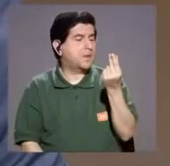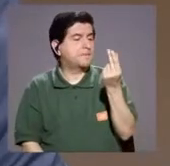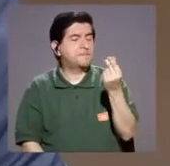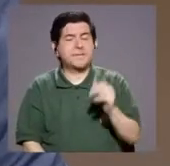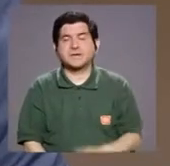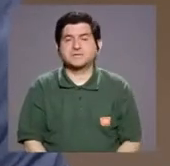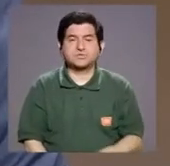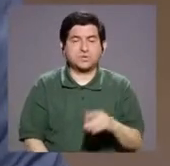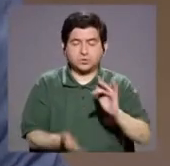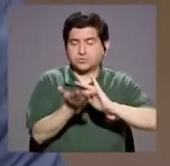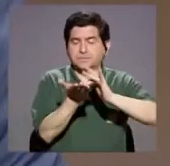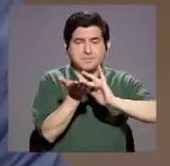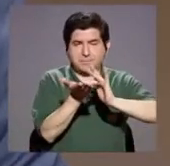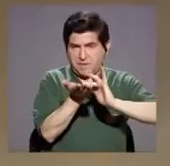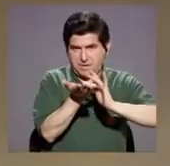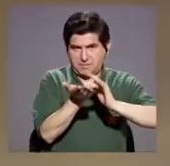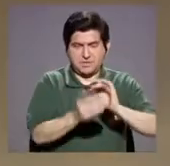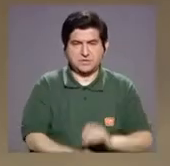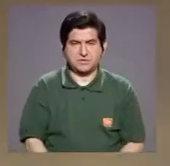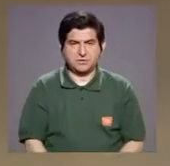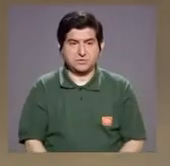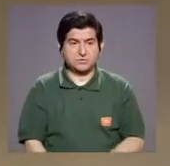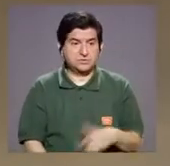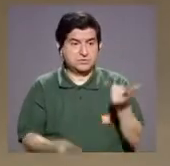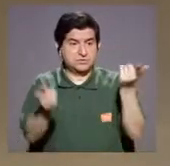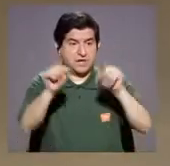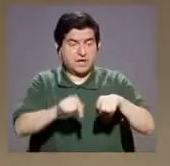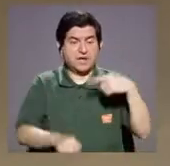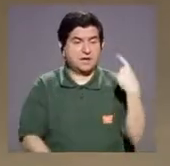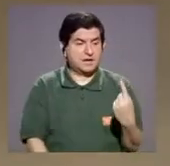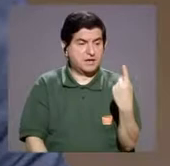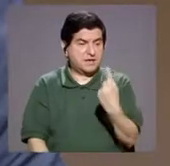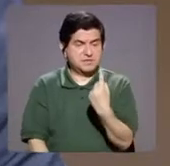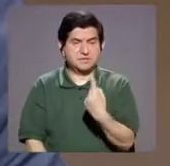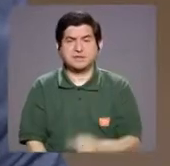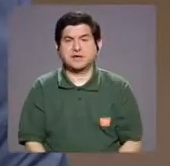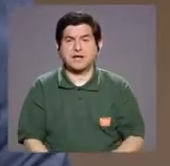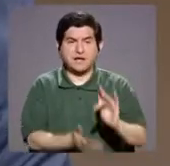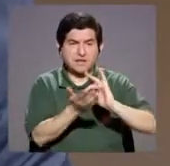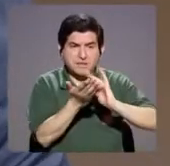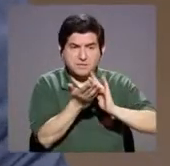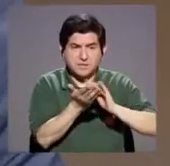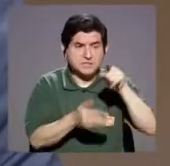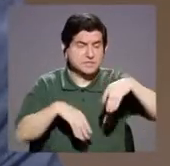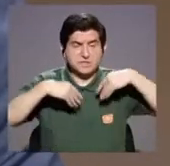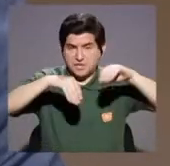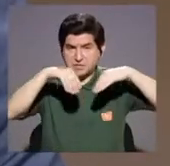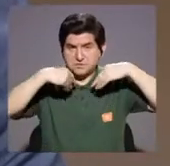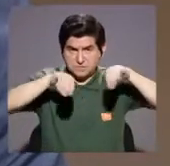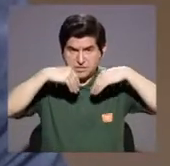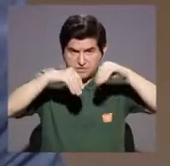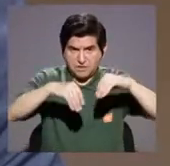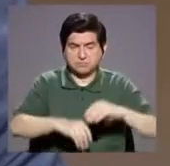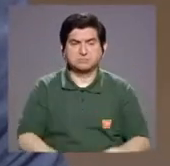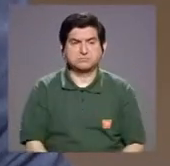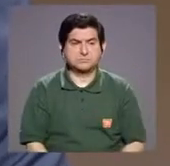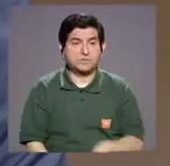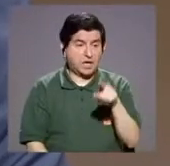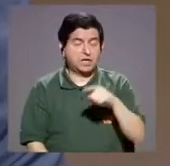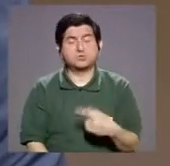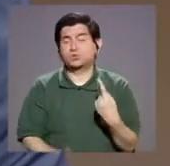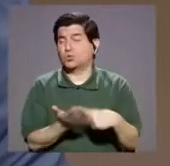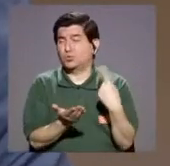farmacias en este caso particular de cada una de las medicinas que ellos venden esto causó